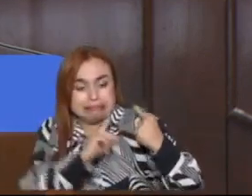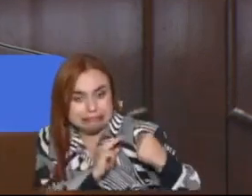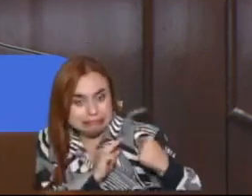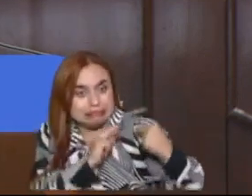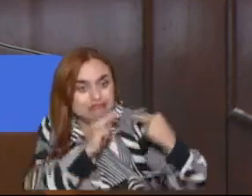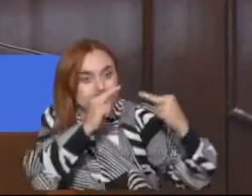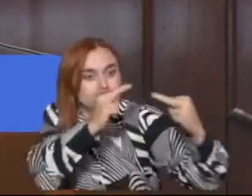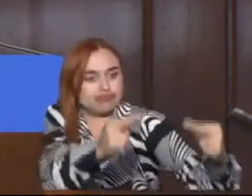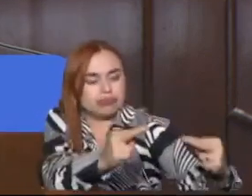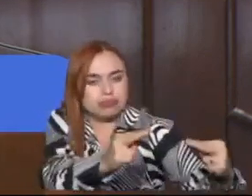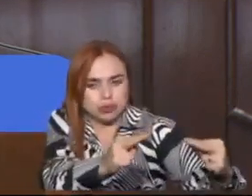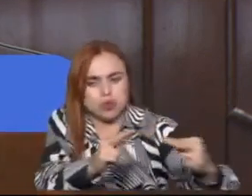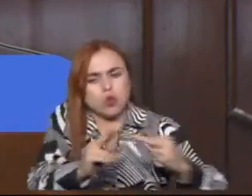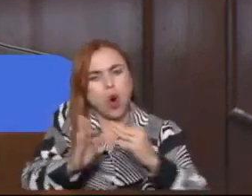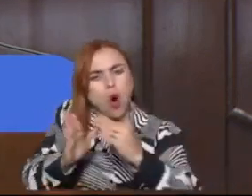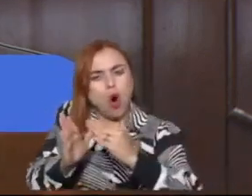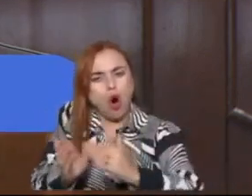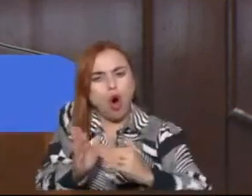Panameños todos,